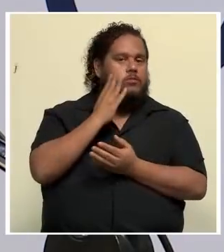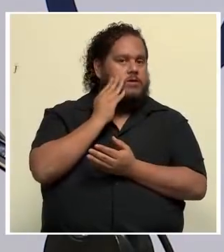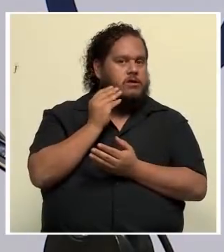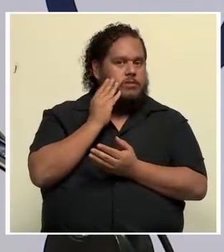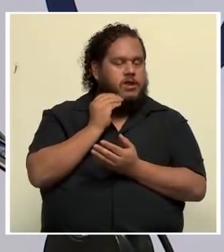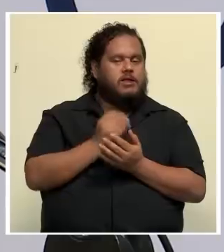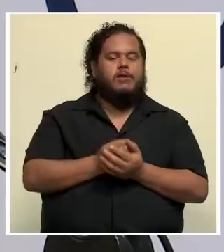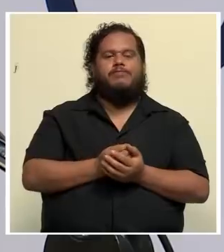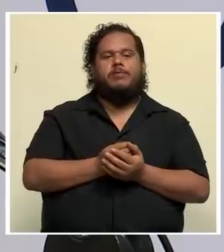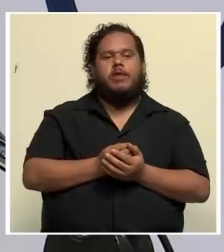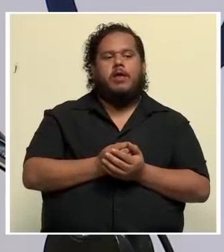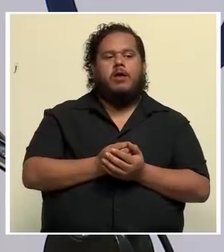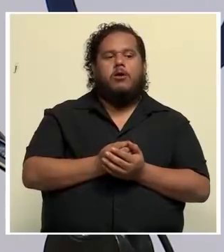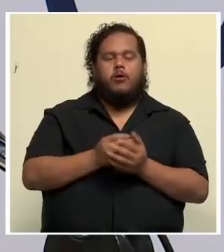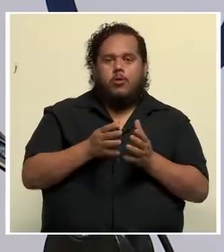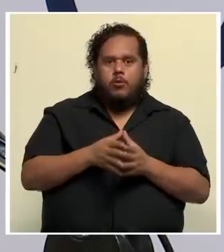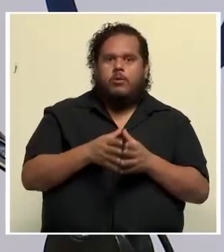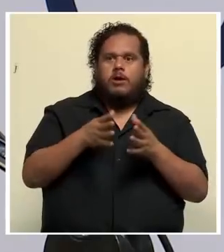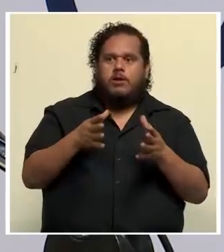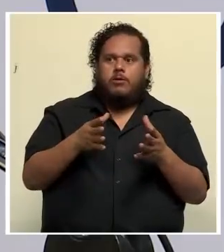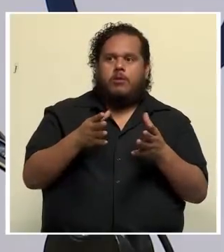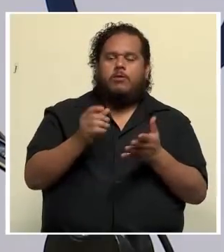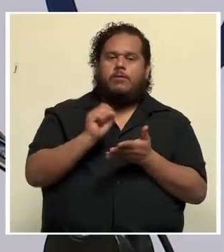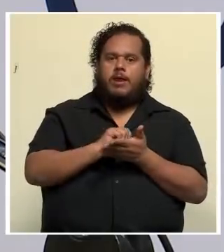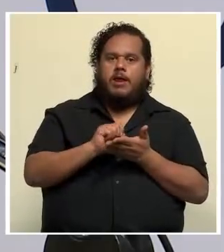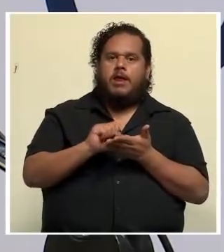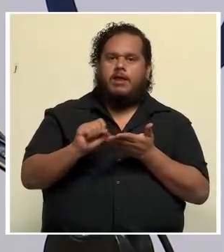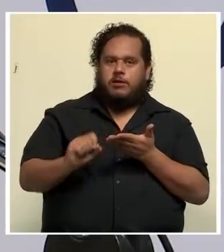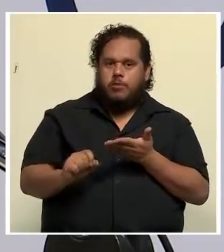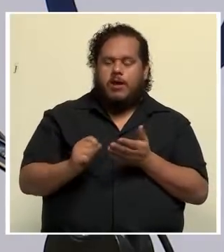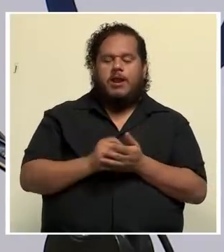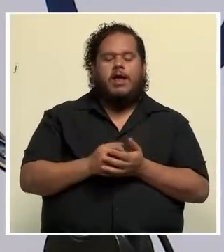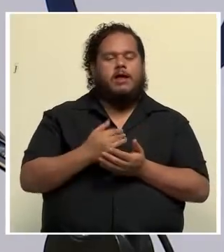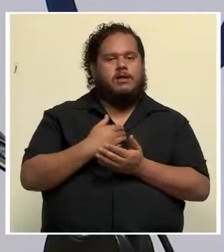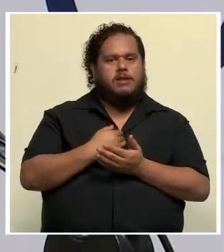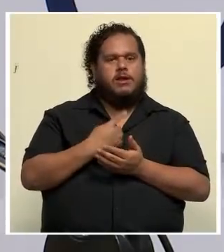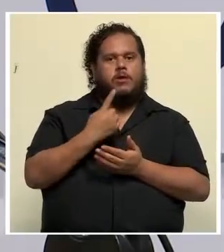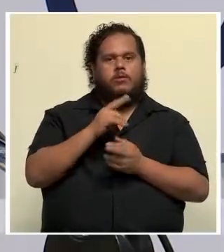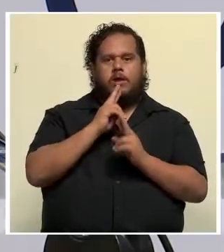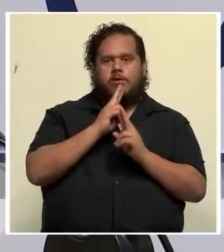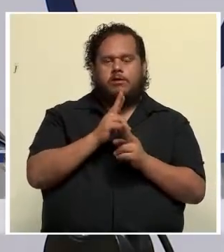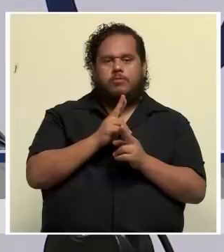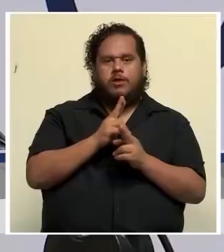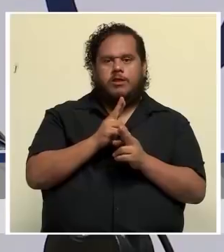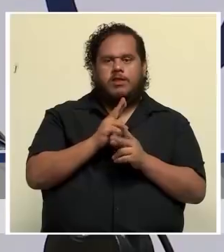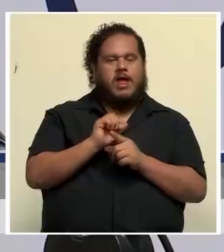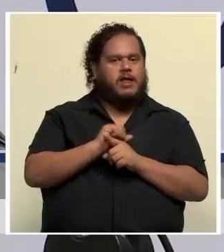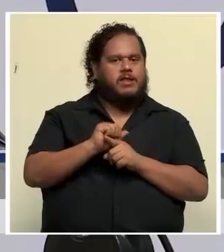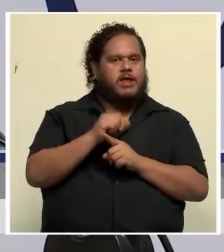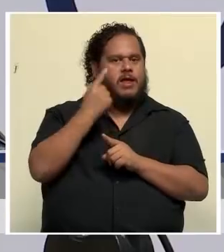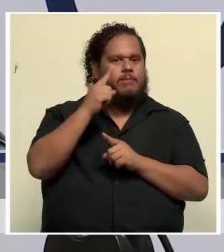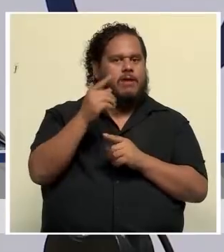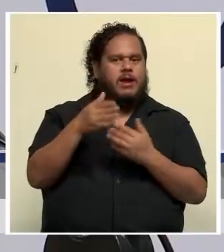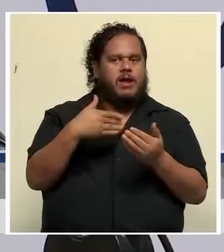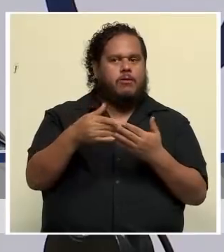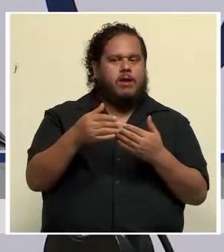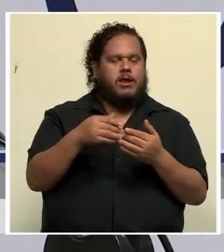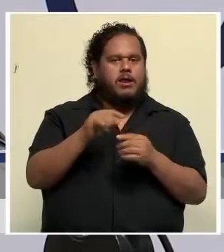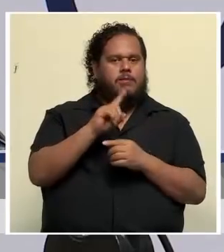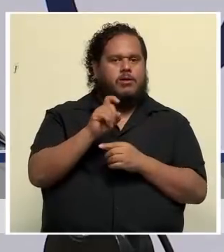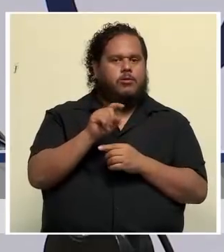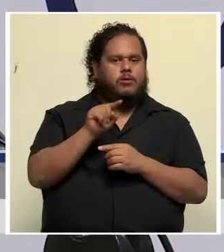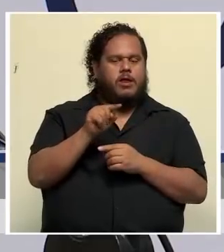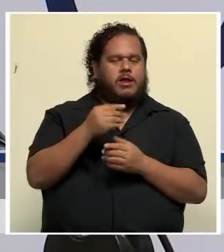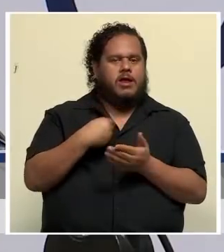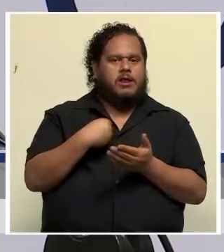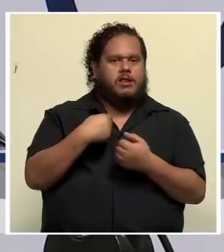experimentado, con una enorme espuela, que tiene una respuesta ensayada para cualquier pregunta que